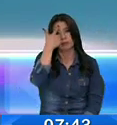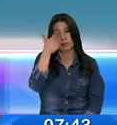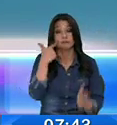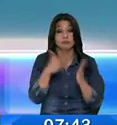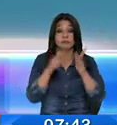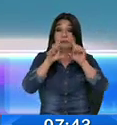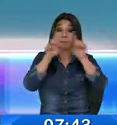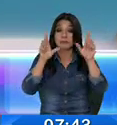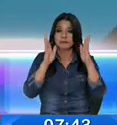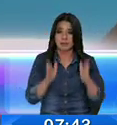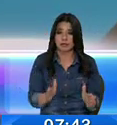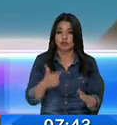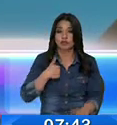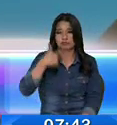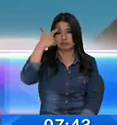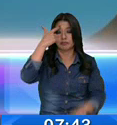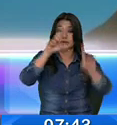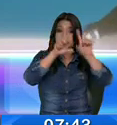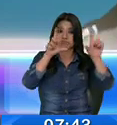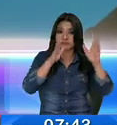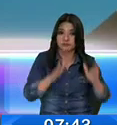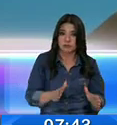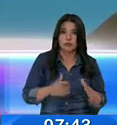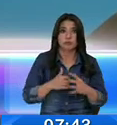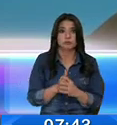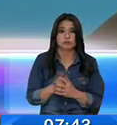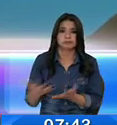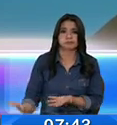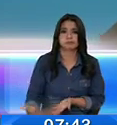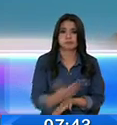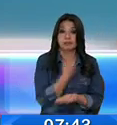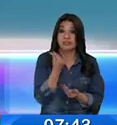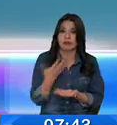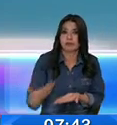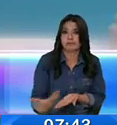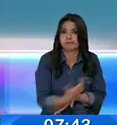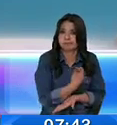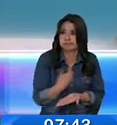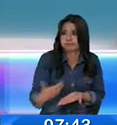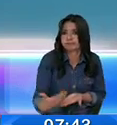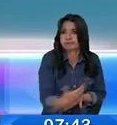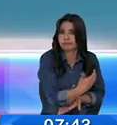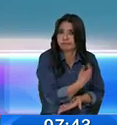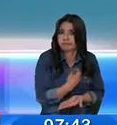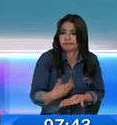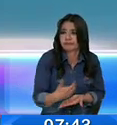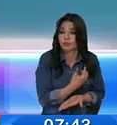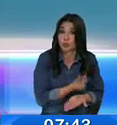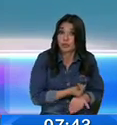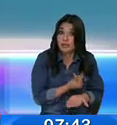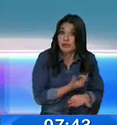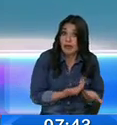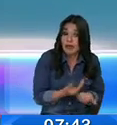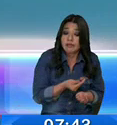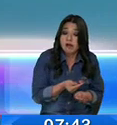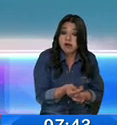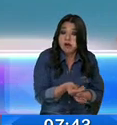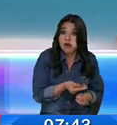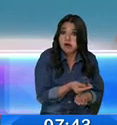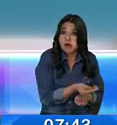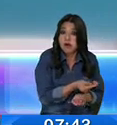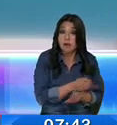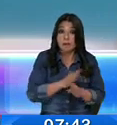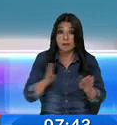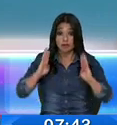empresarial solamente en acumular dinero y tener ingentes utilidades para pocos sin